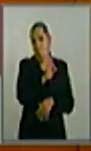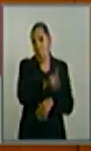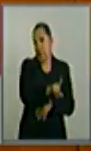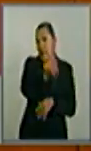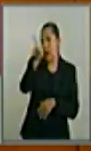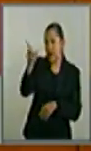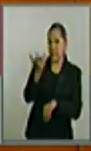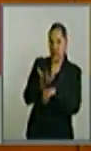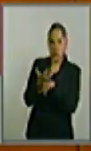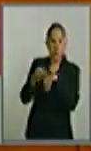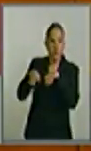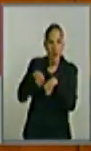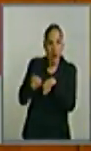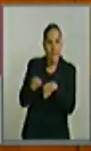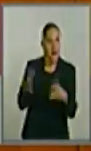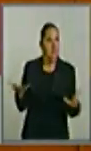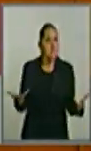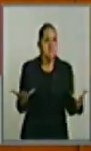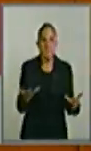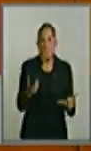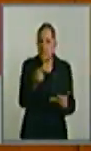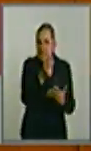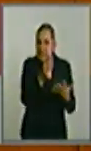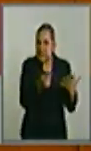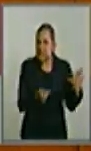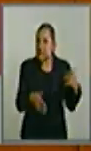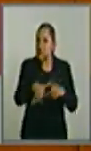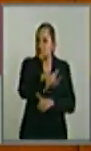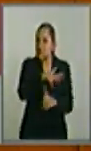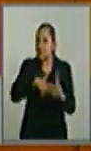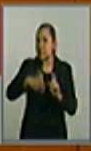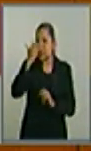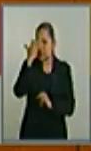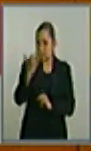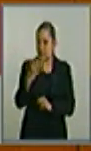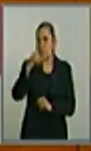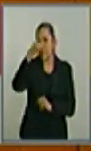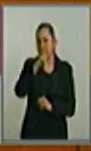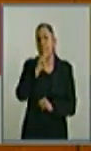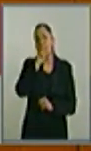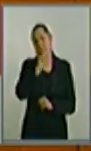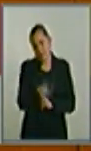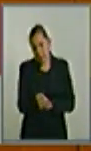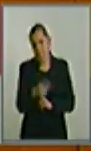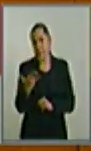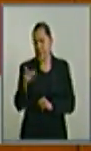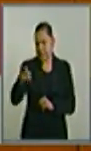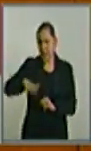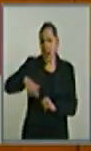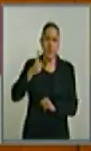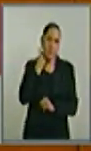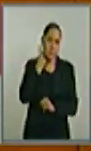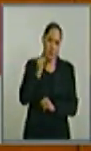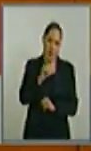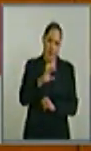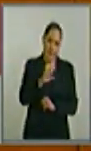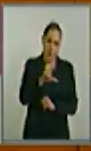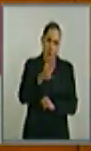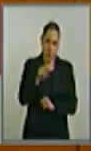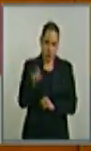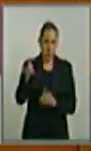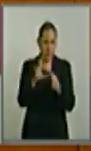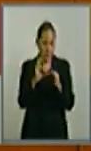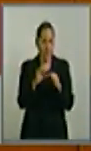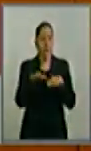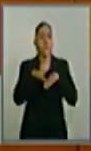Esto sumado a lo que estaba ahorita detallando el diputado Cruz acerca de la relación que hay comercial entre